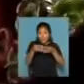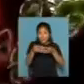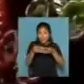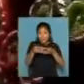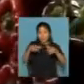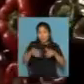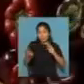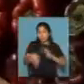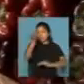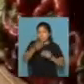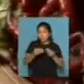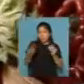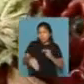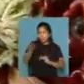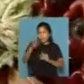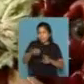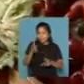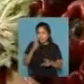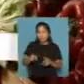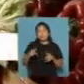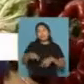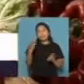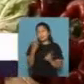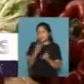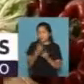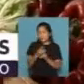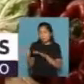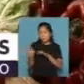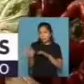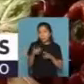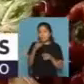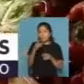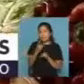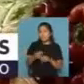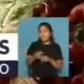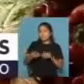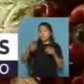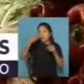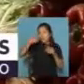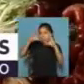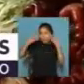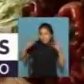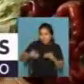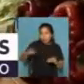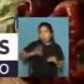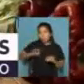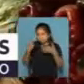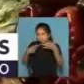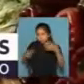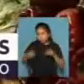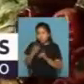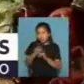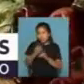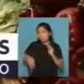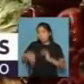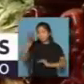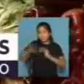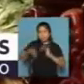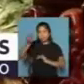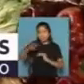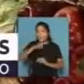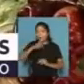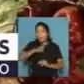para fin de año es cuando más suben las cosas. Aparte de que todo el año, viste, como estuvo mes a mes, sube todo lo que es